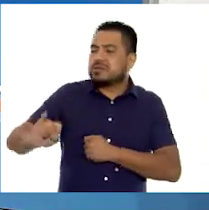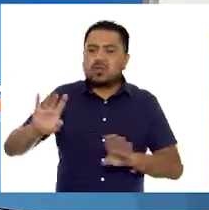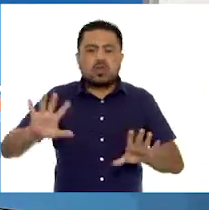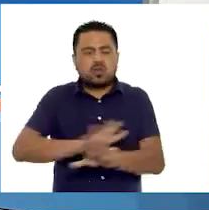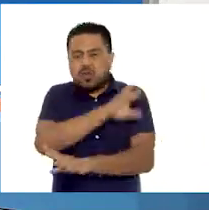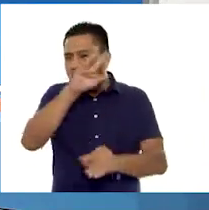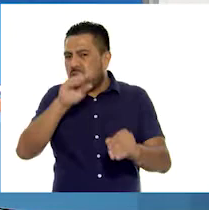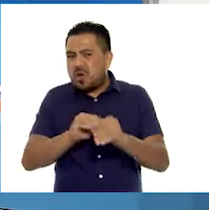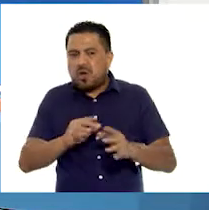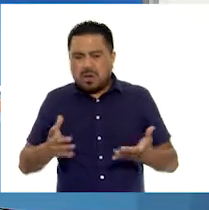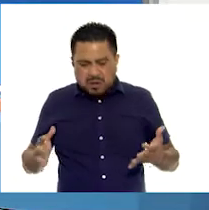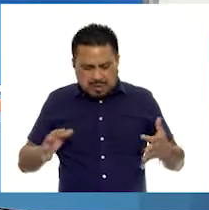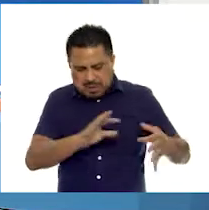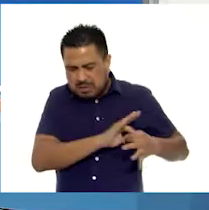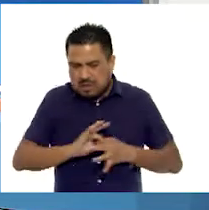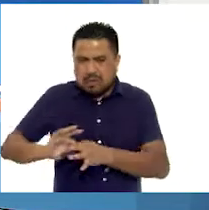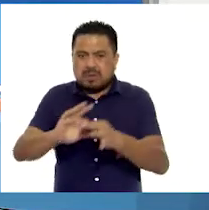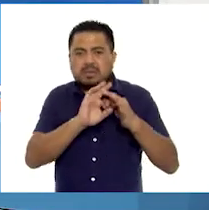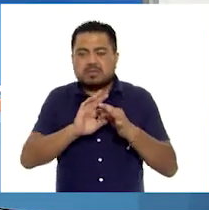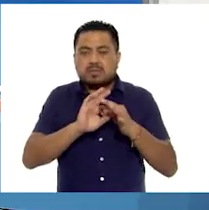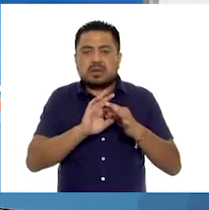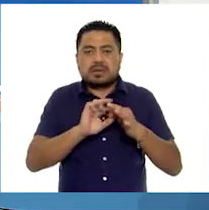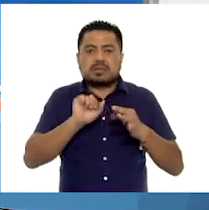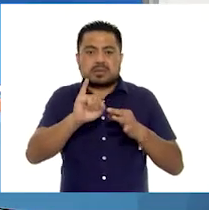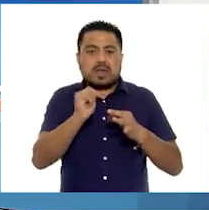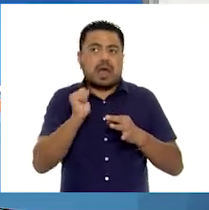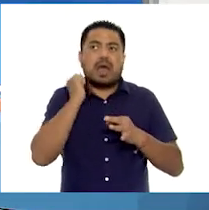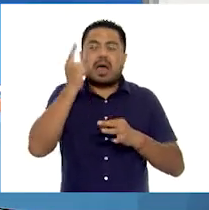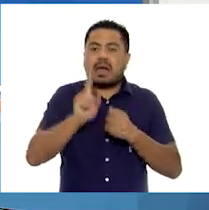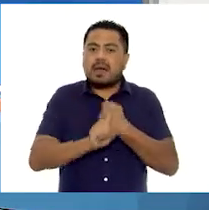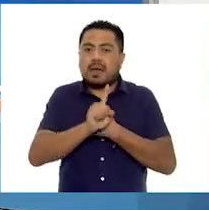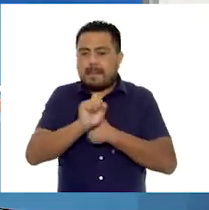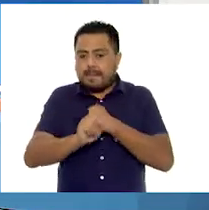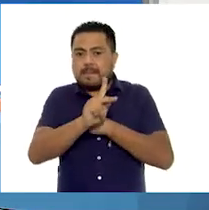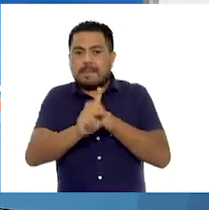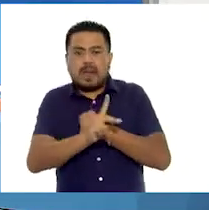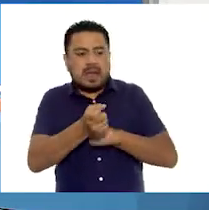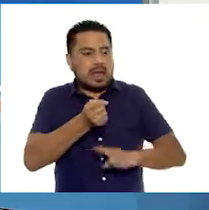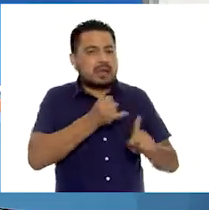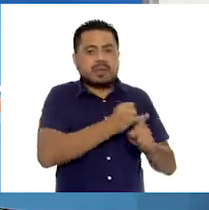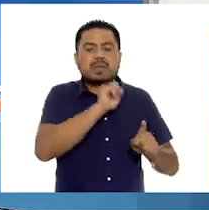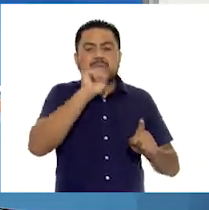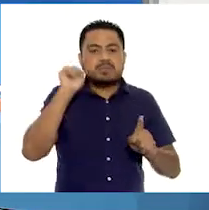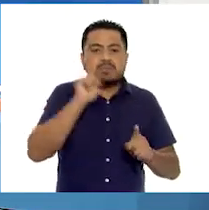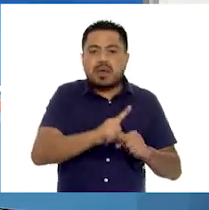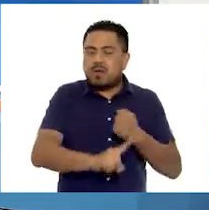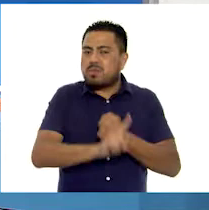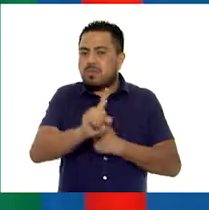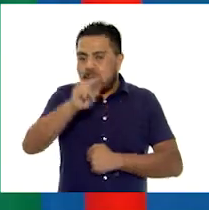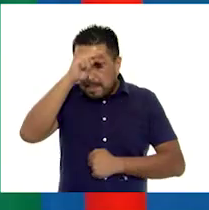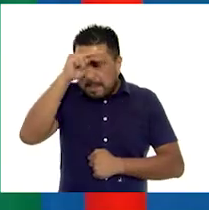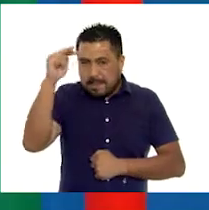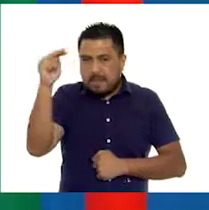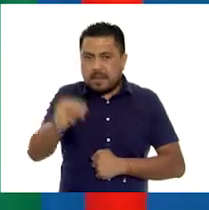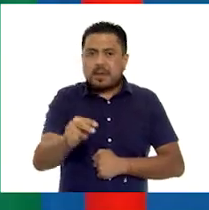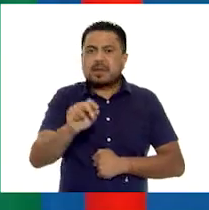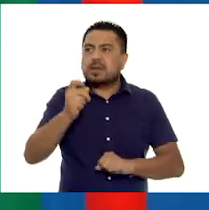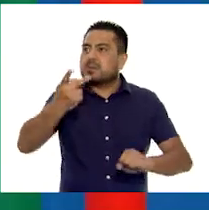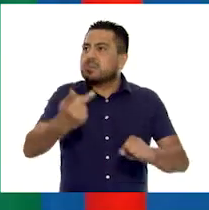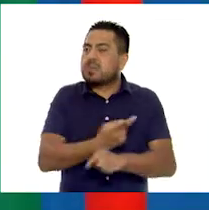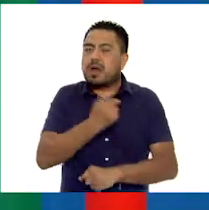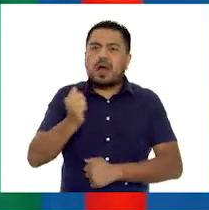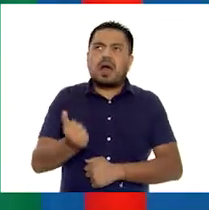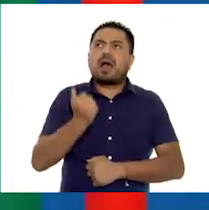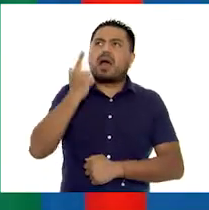todos están interconectados si algo afecta a un país de una u otra manera también va a afectar a méxico y sucedió